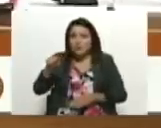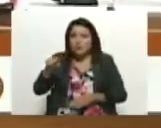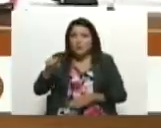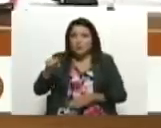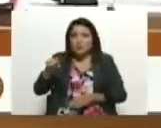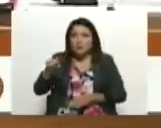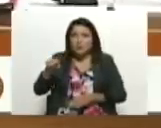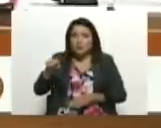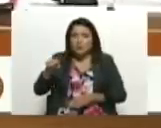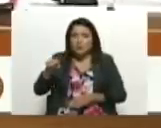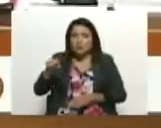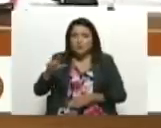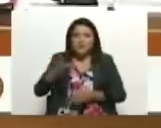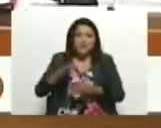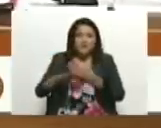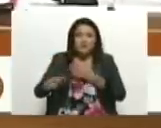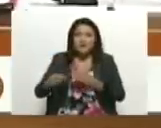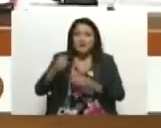contra la corrupción.